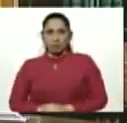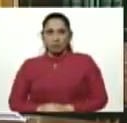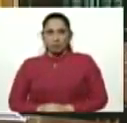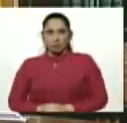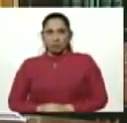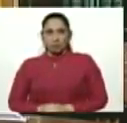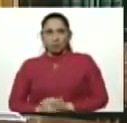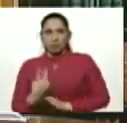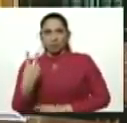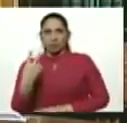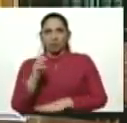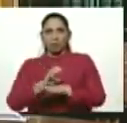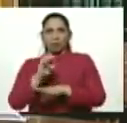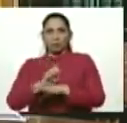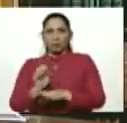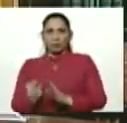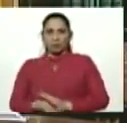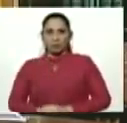y 2 de Ecuador.